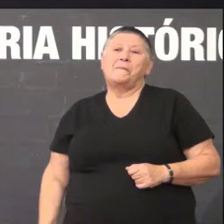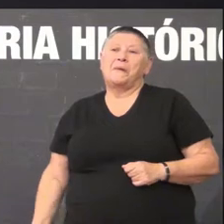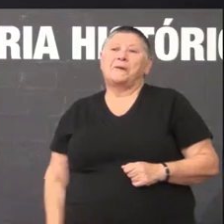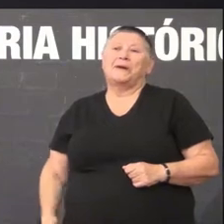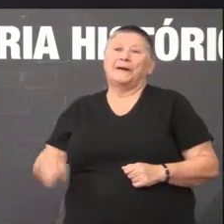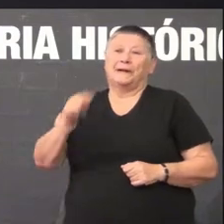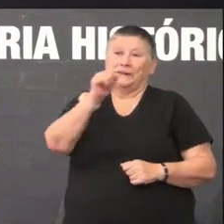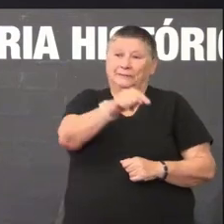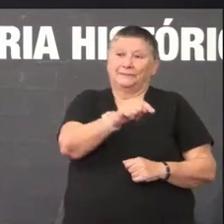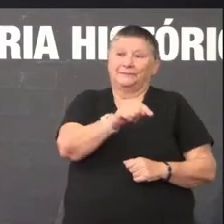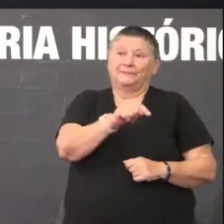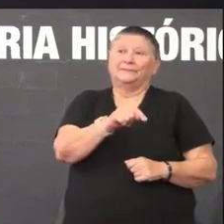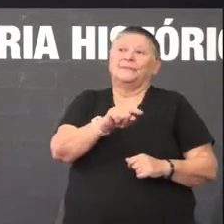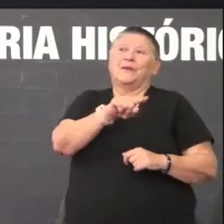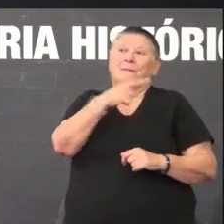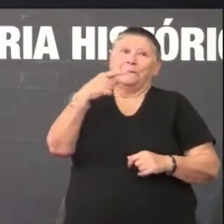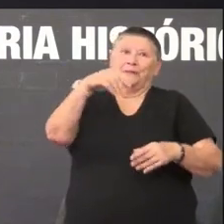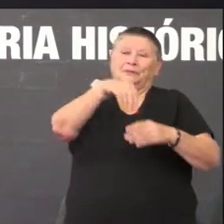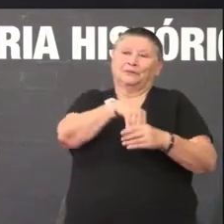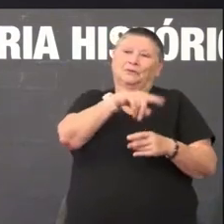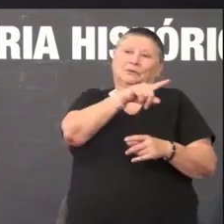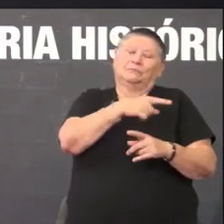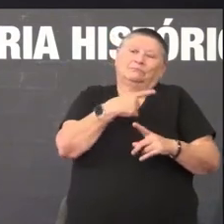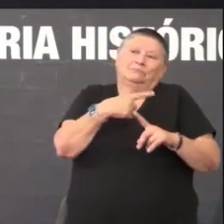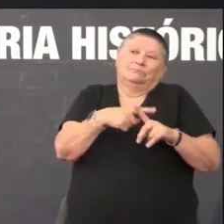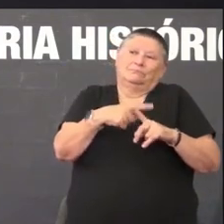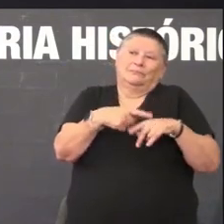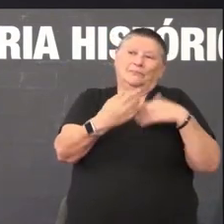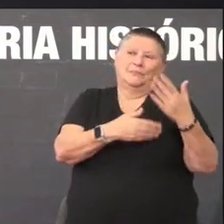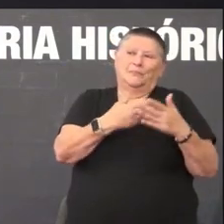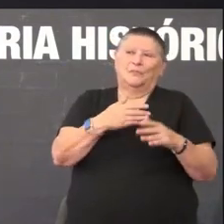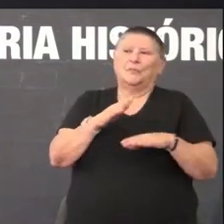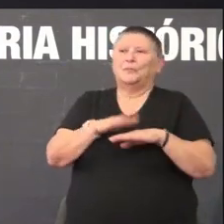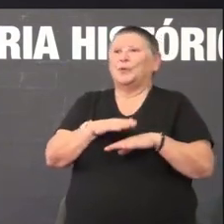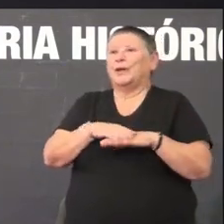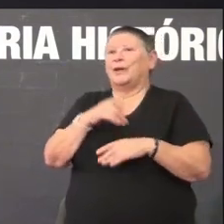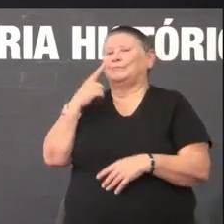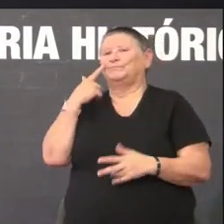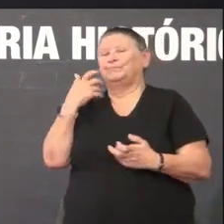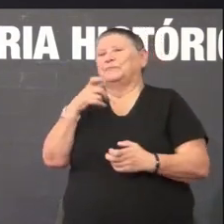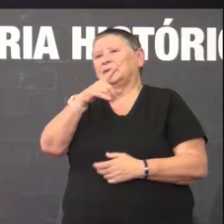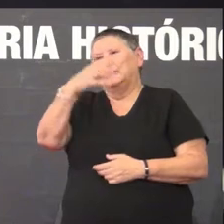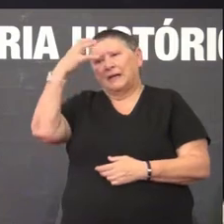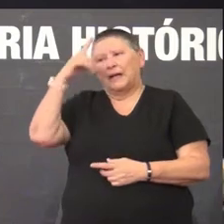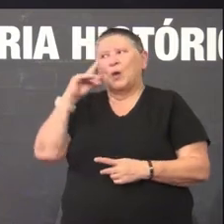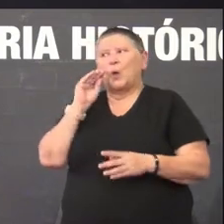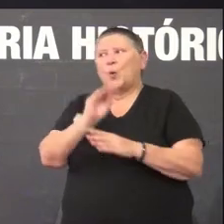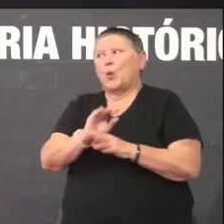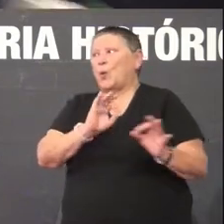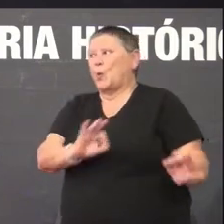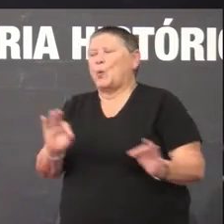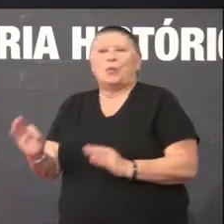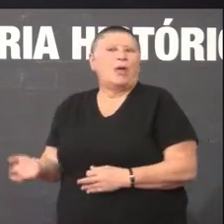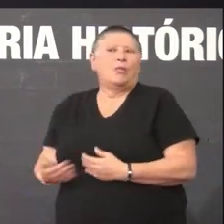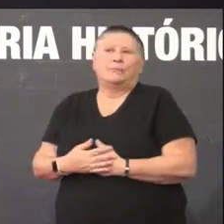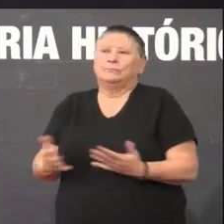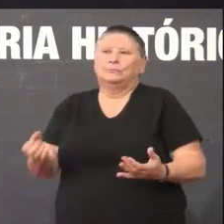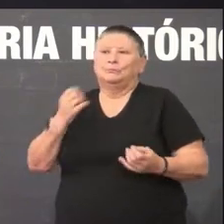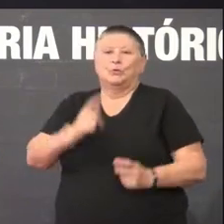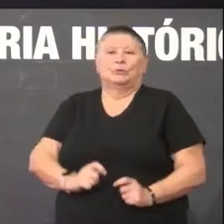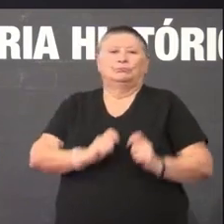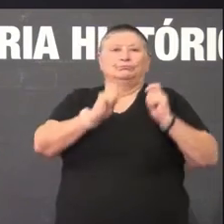fuera. Porque habían detectado que no tenía tanto cuidado con eso. No tenía cuidado y entonces le pusieron el